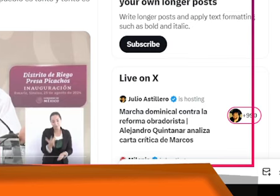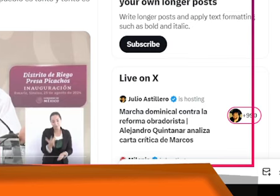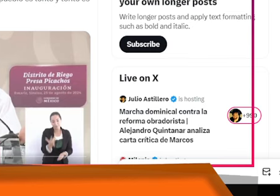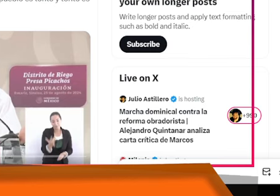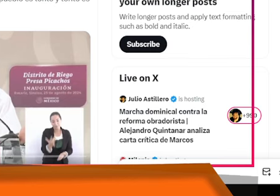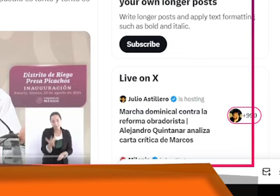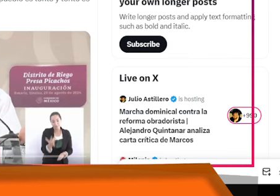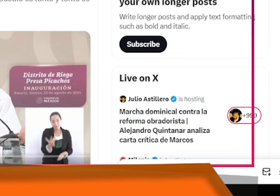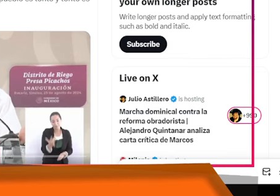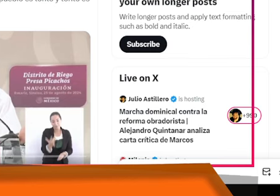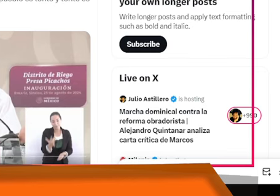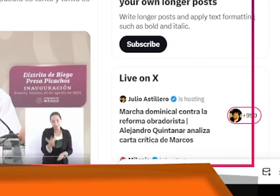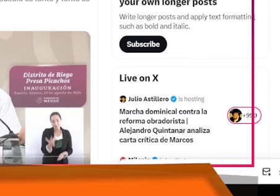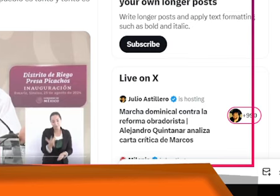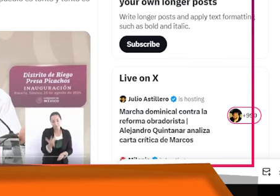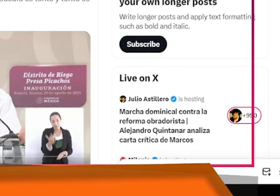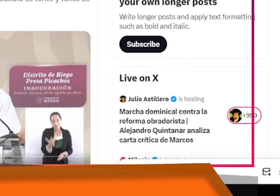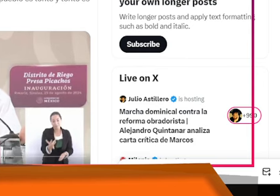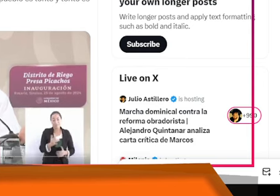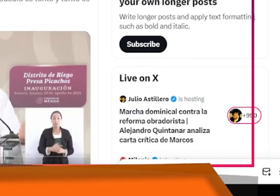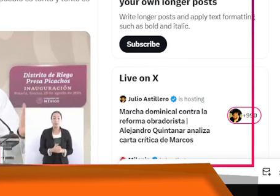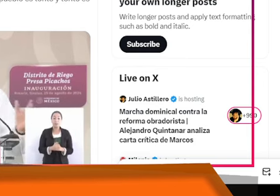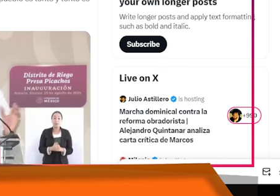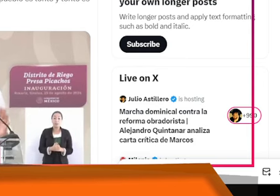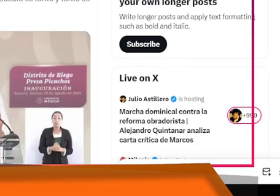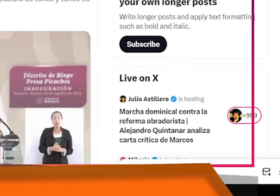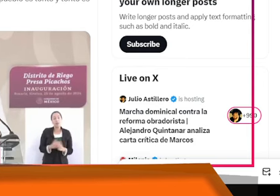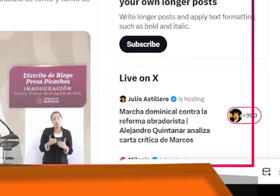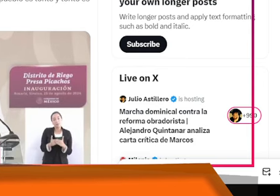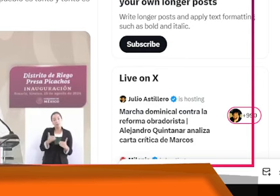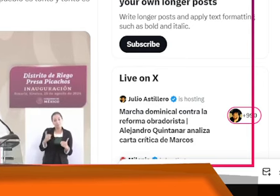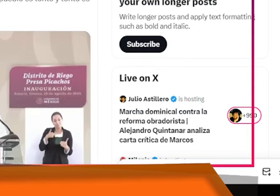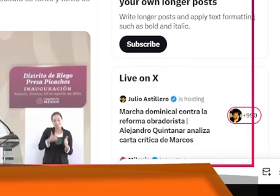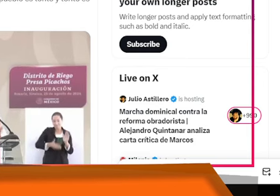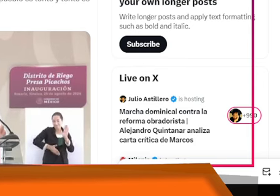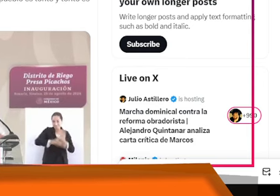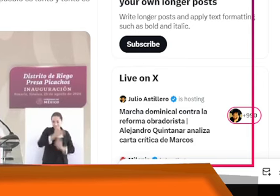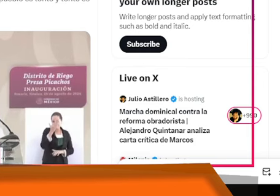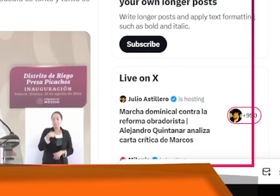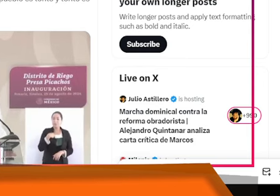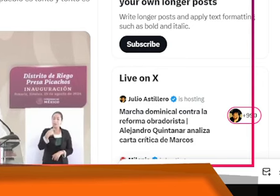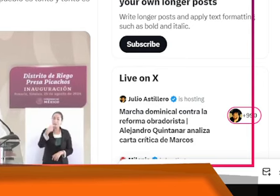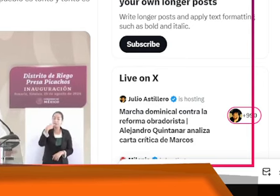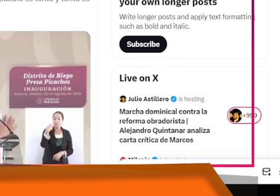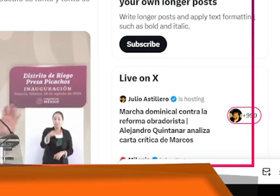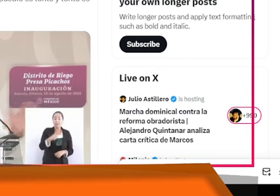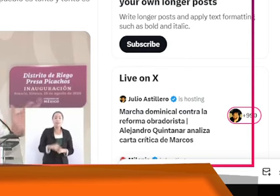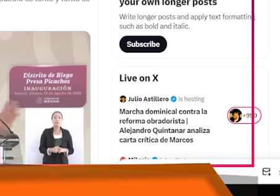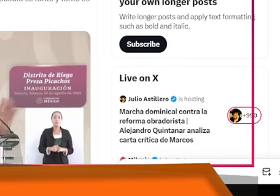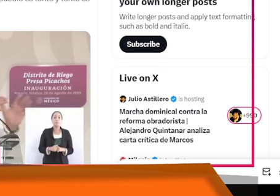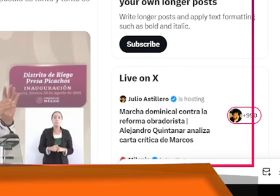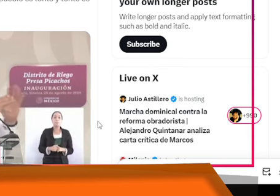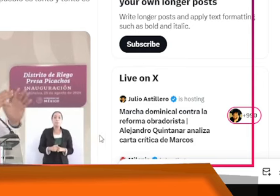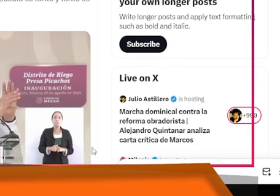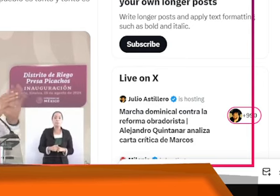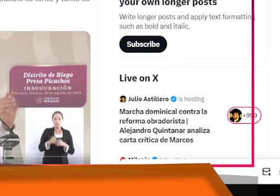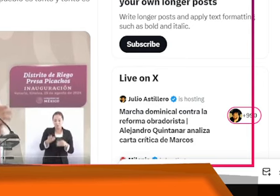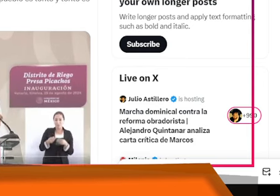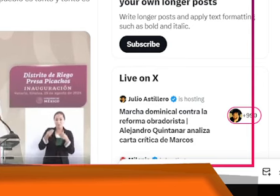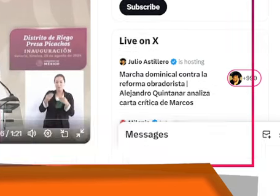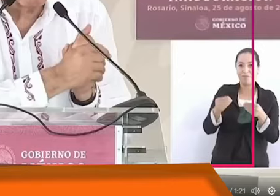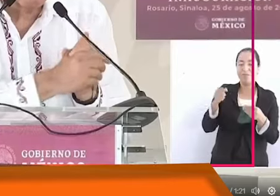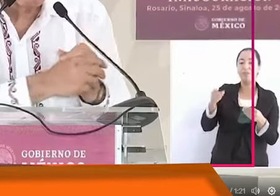chantajes ni en sus mentiras. Vamos a escuchar. Antes de irme, quiero dejarles un certificado a los